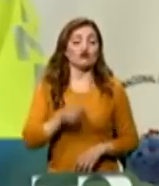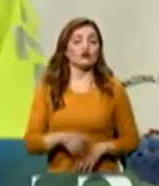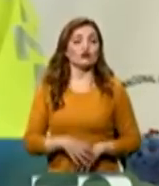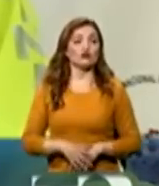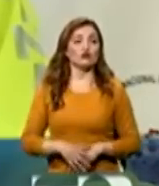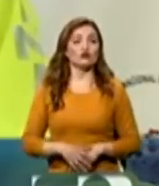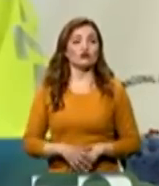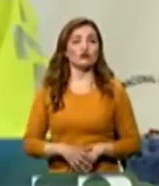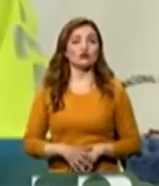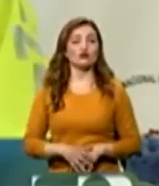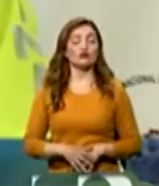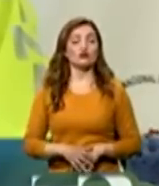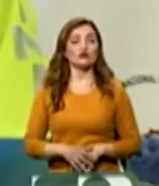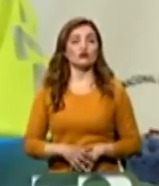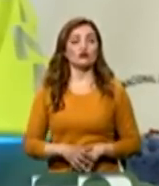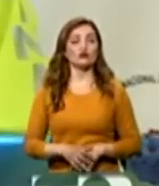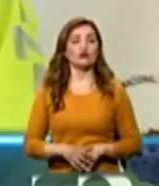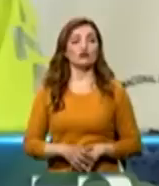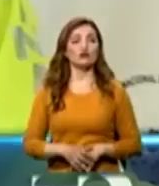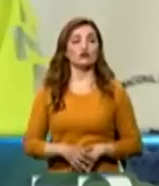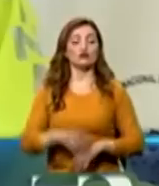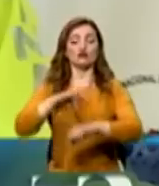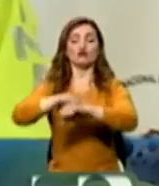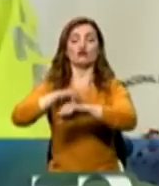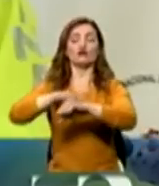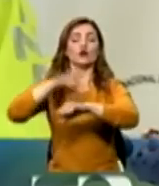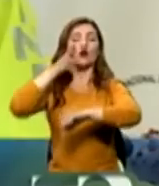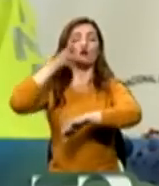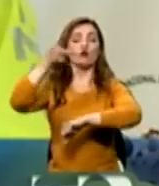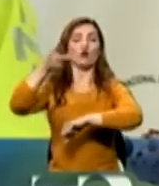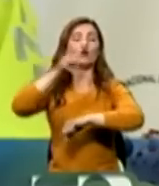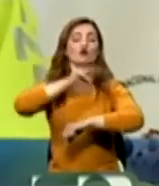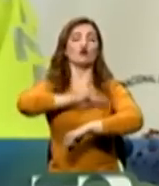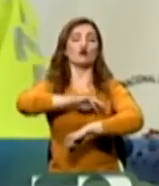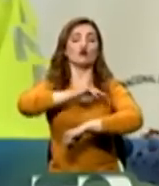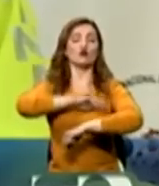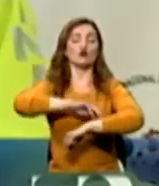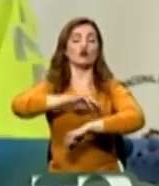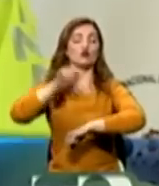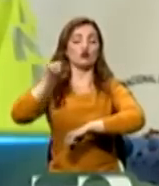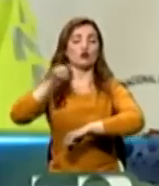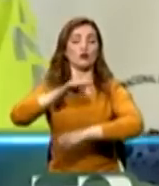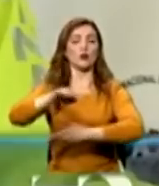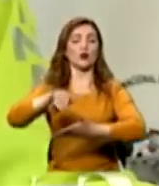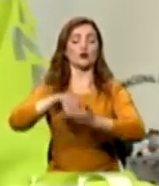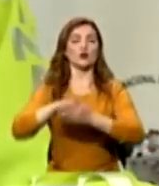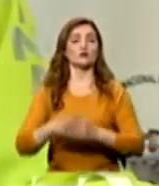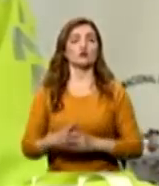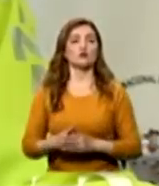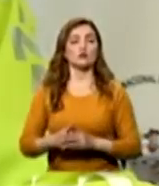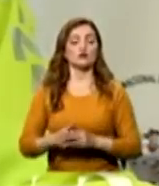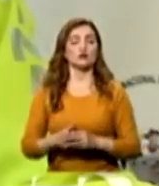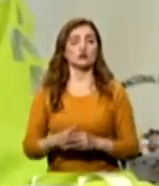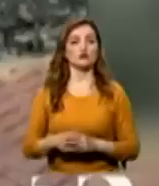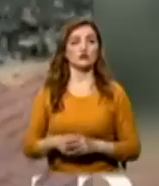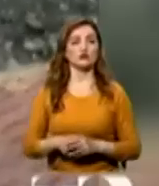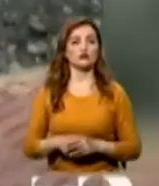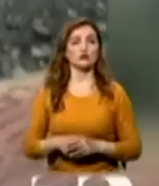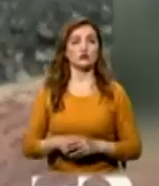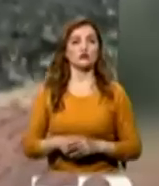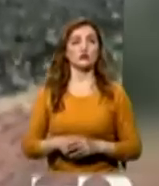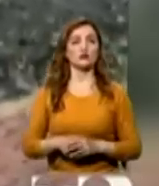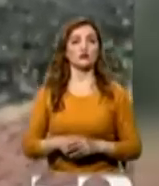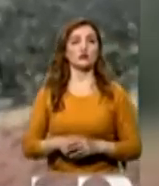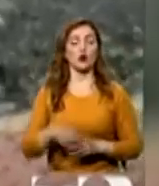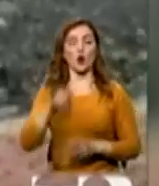por parte posterior de los baños públicos del municipio de esa jurisdicción. Sin embargo, por la